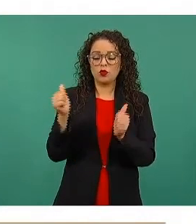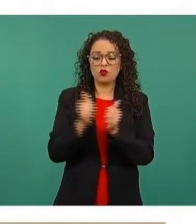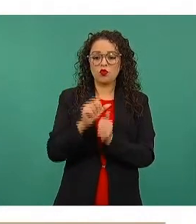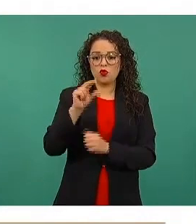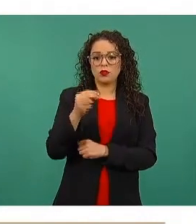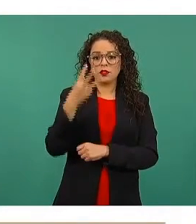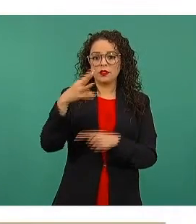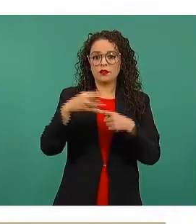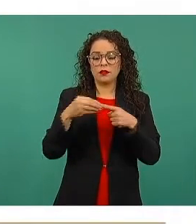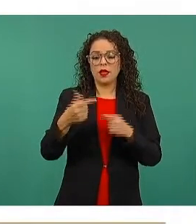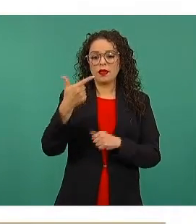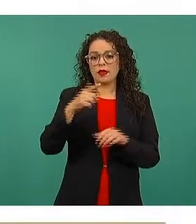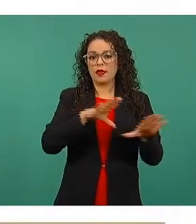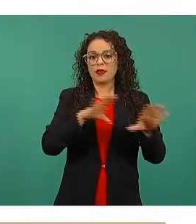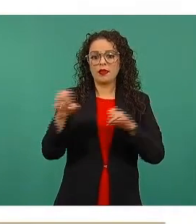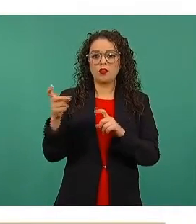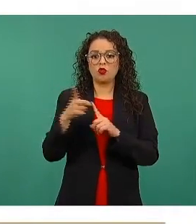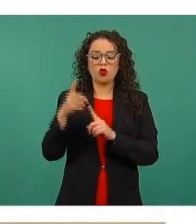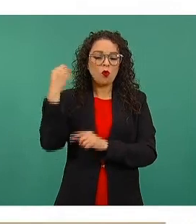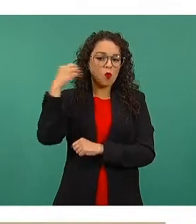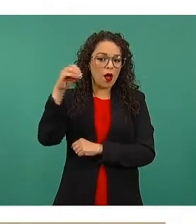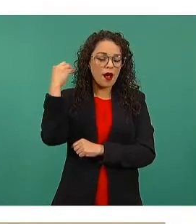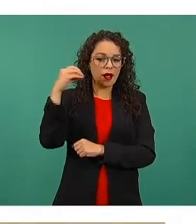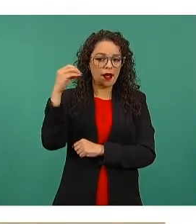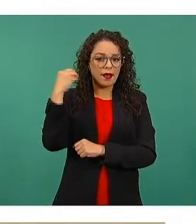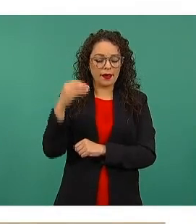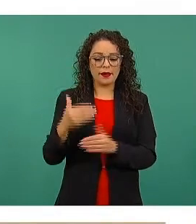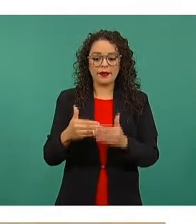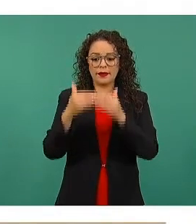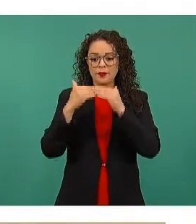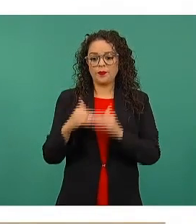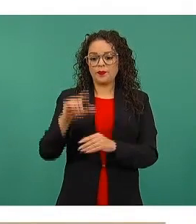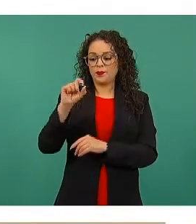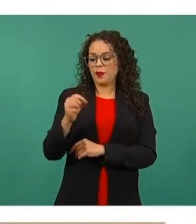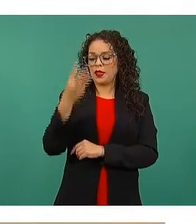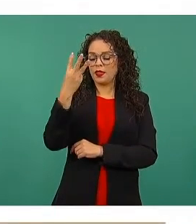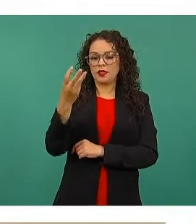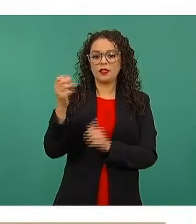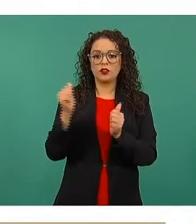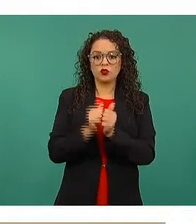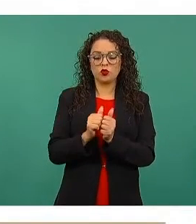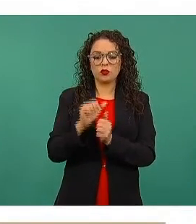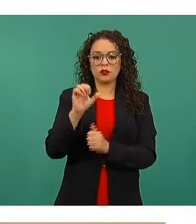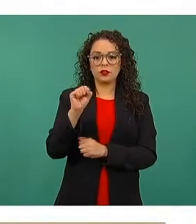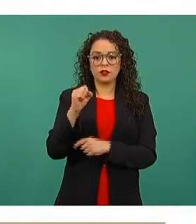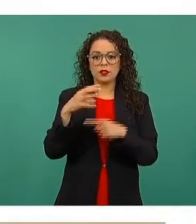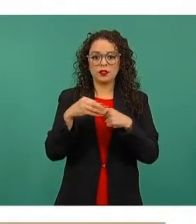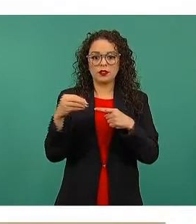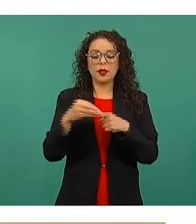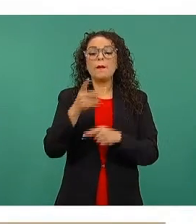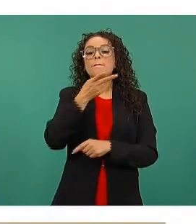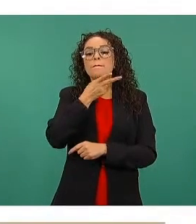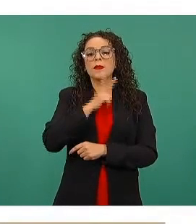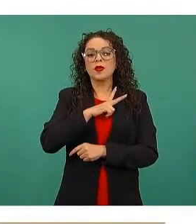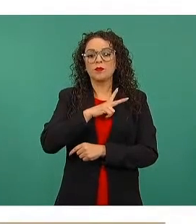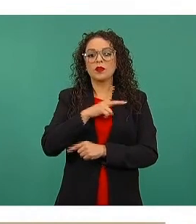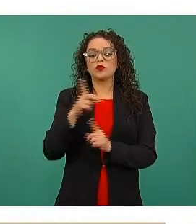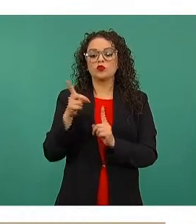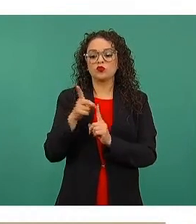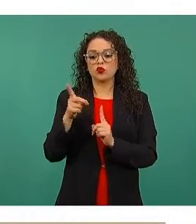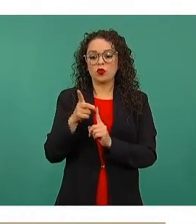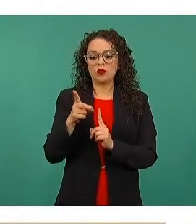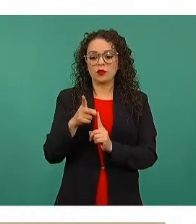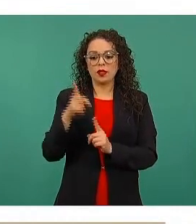de G500 en San Pedro Mixtepec, Oaxaca, y 23 pesos con 60 centavos de franquicia Pemex en